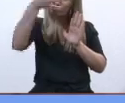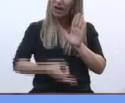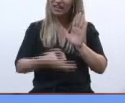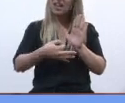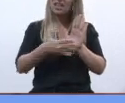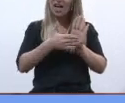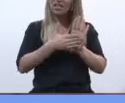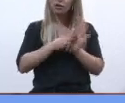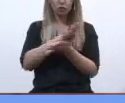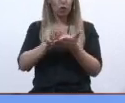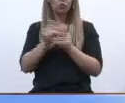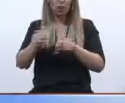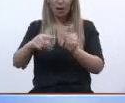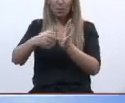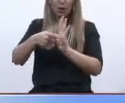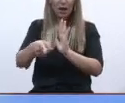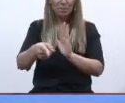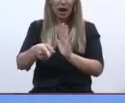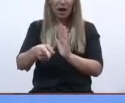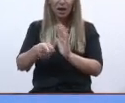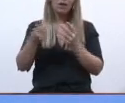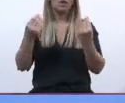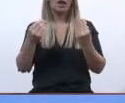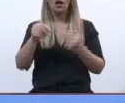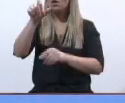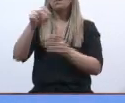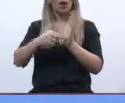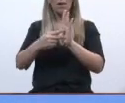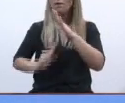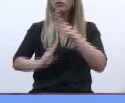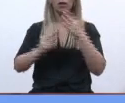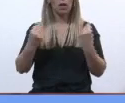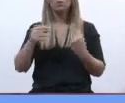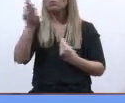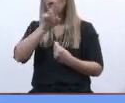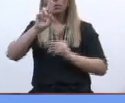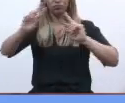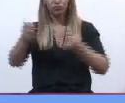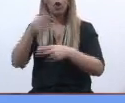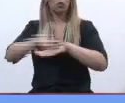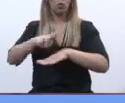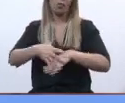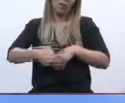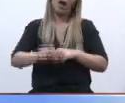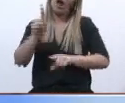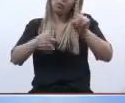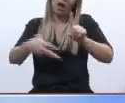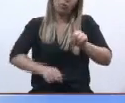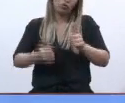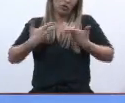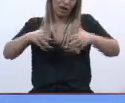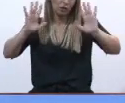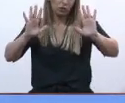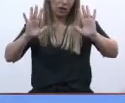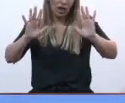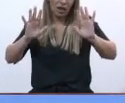real y existente, que son la muerte de las mujeres por aborto. Algunas por abortos espontáneos, esta ley